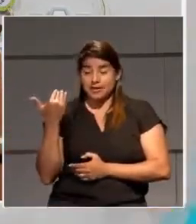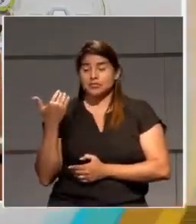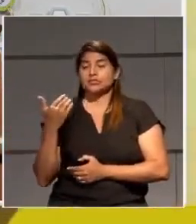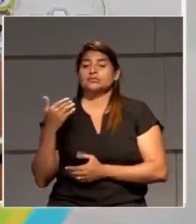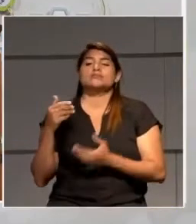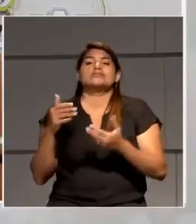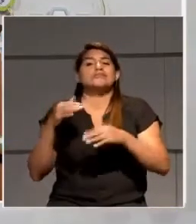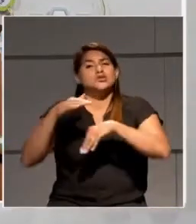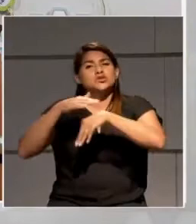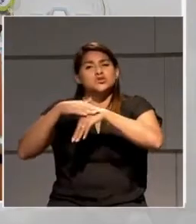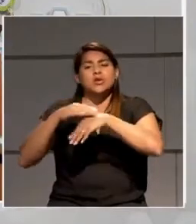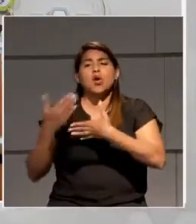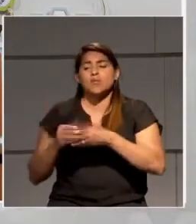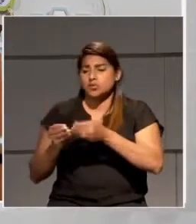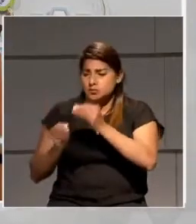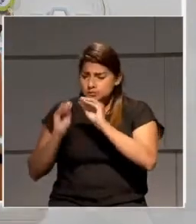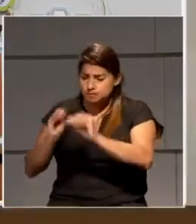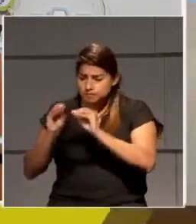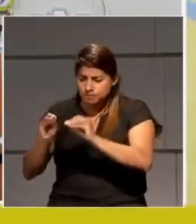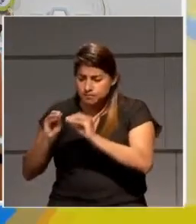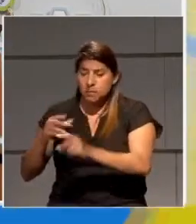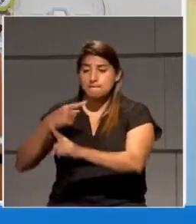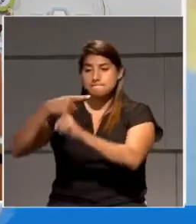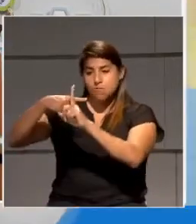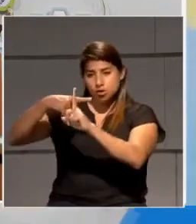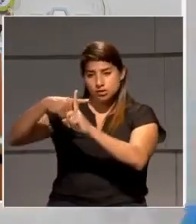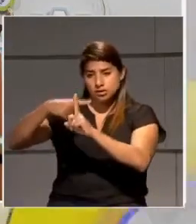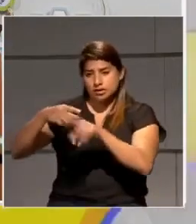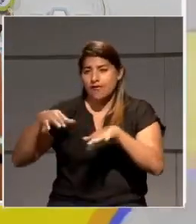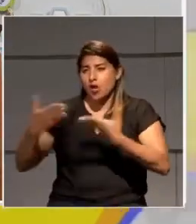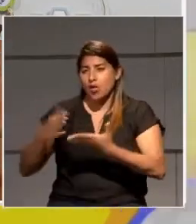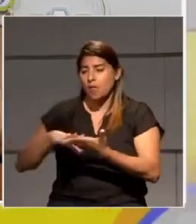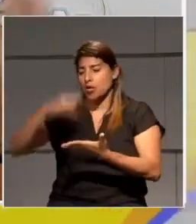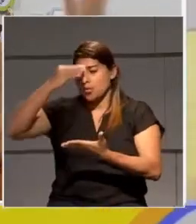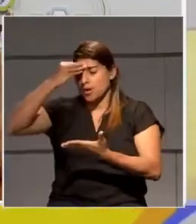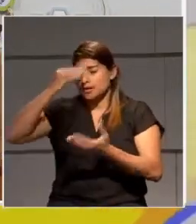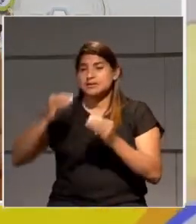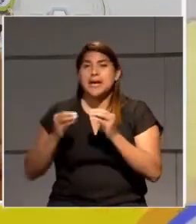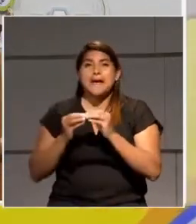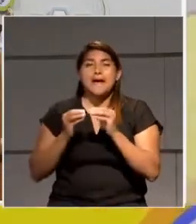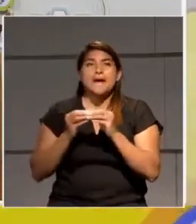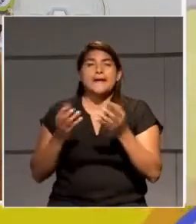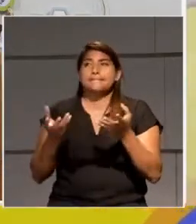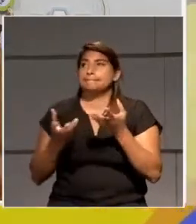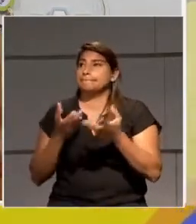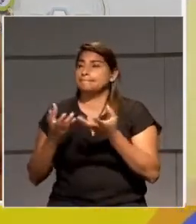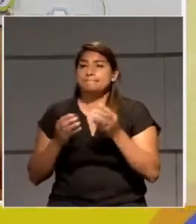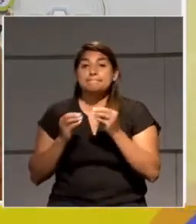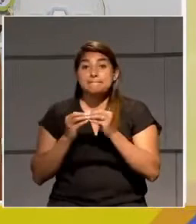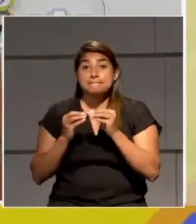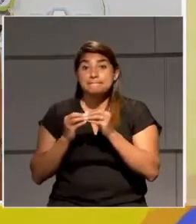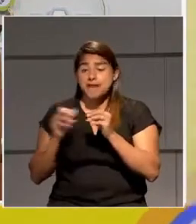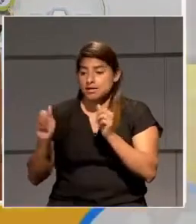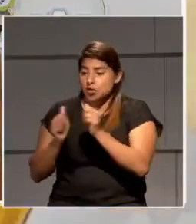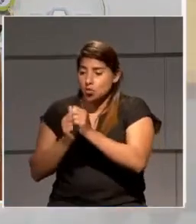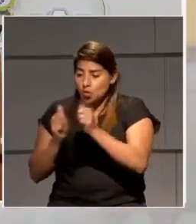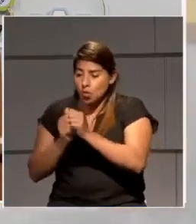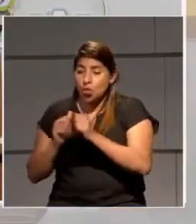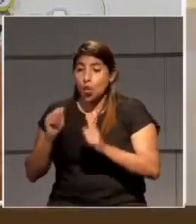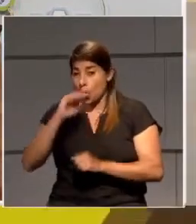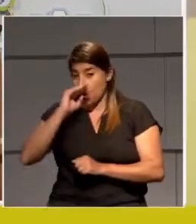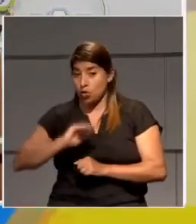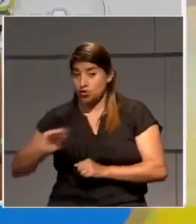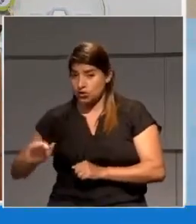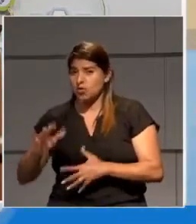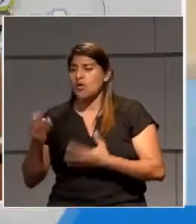sobre la crianza positiva, ¿verdad? Y ser mucho más, o estar mucho más presentes con los